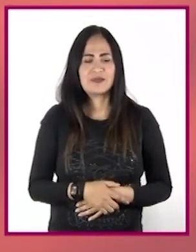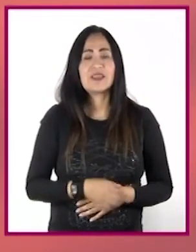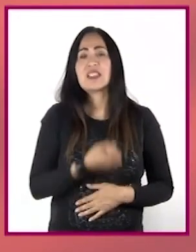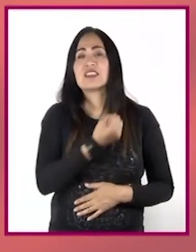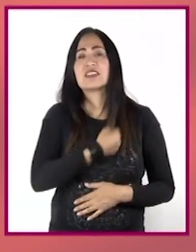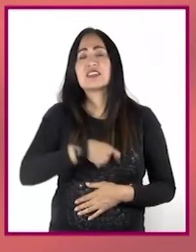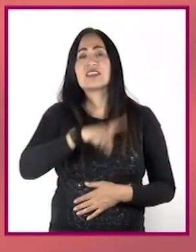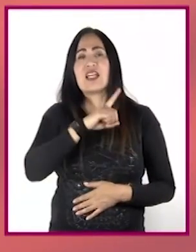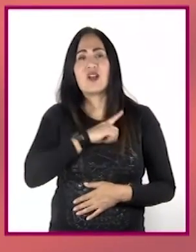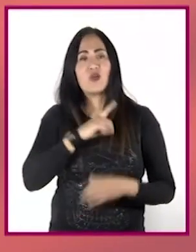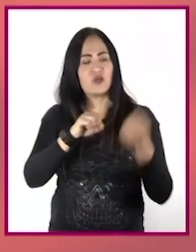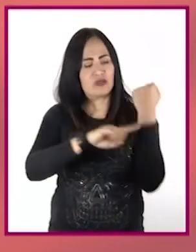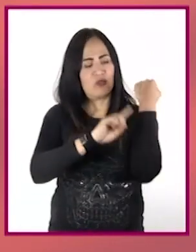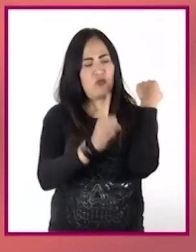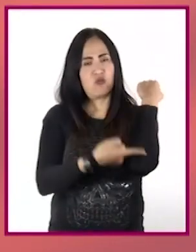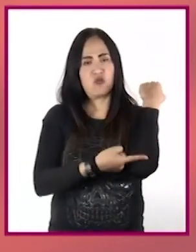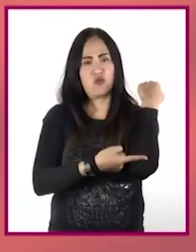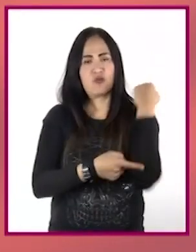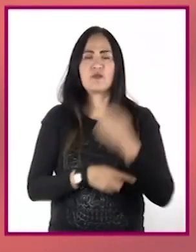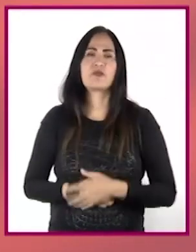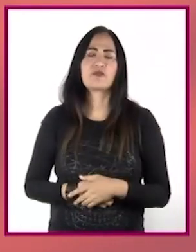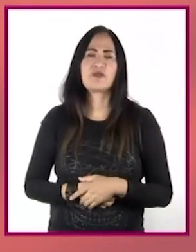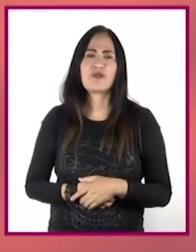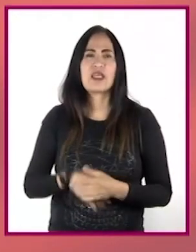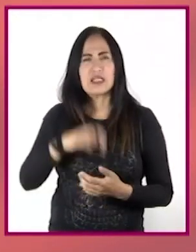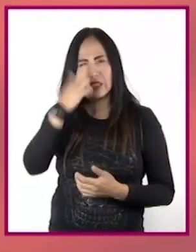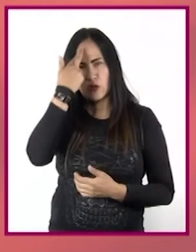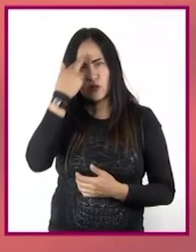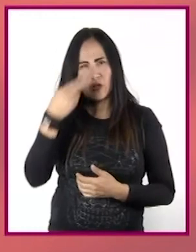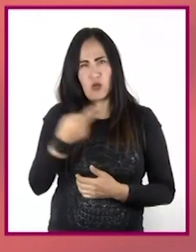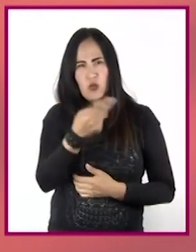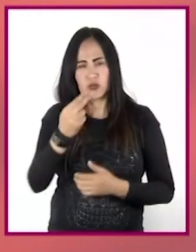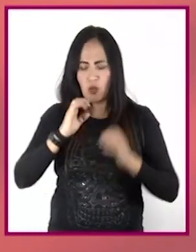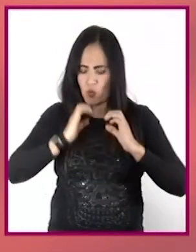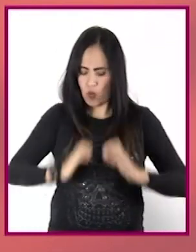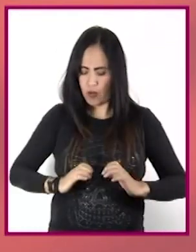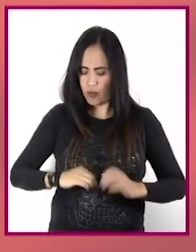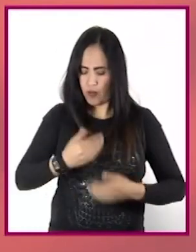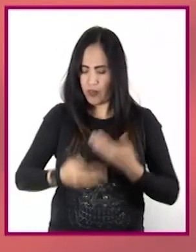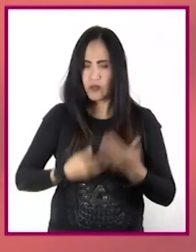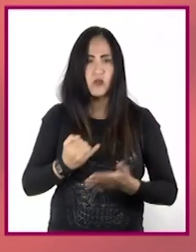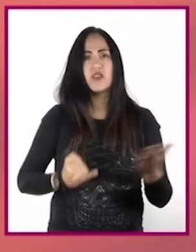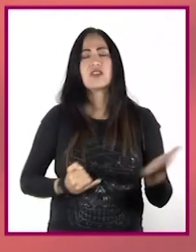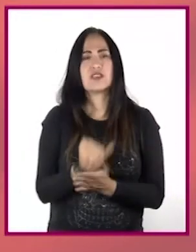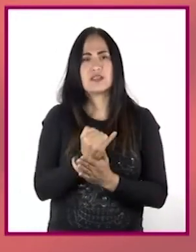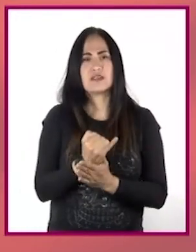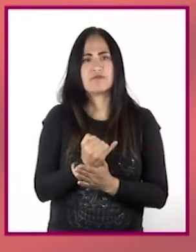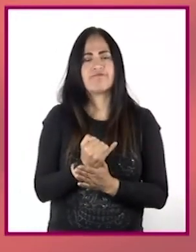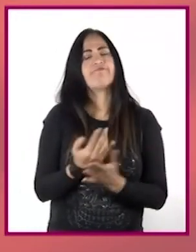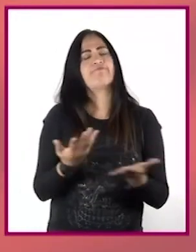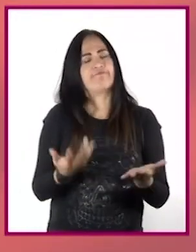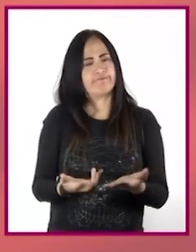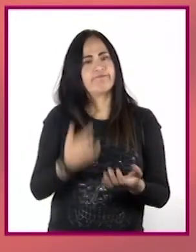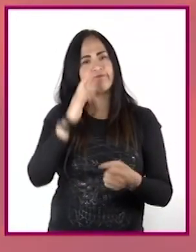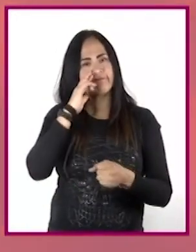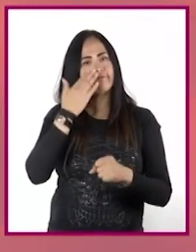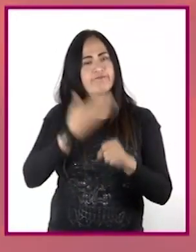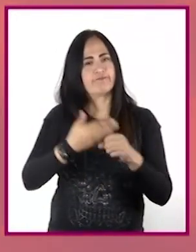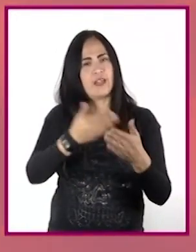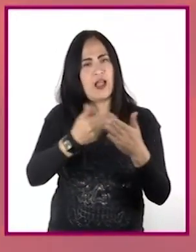Salud reproductiva. Recordemos que cualquier decisión que tomemos sobre nuestro cuerpo debemos hacerlo de manera